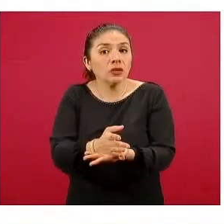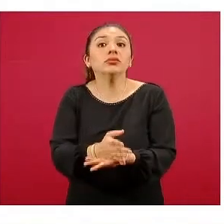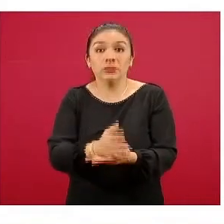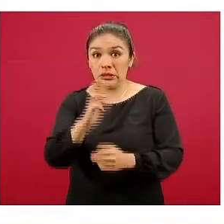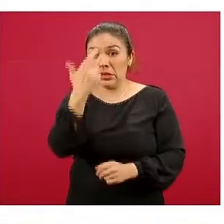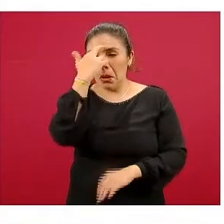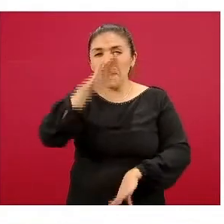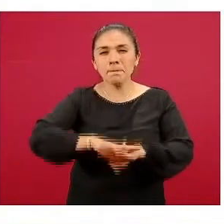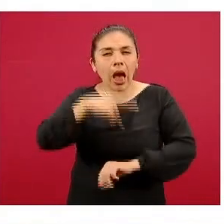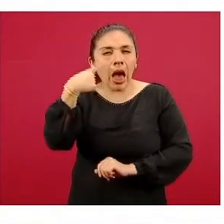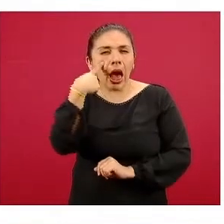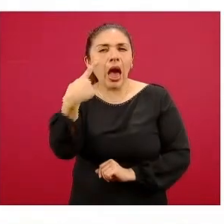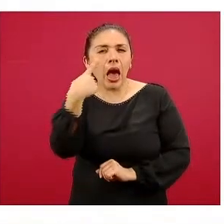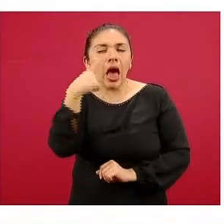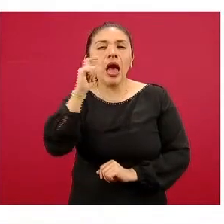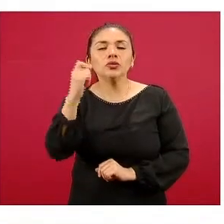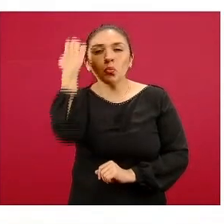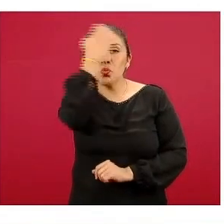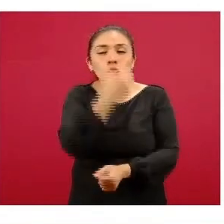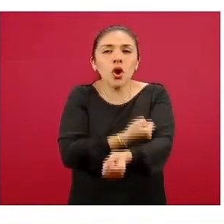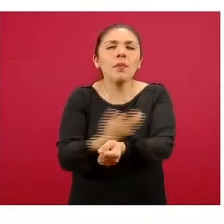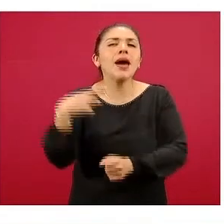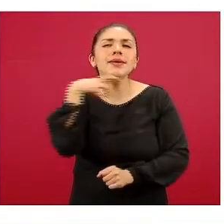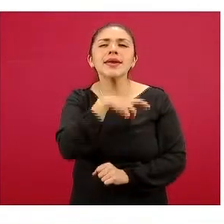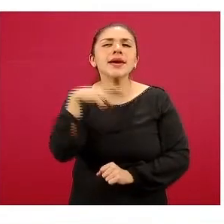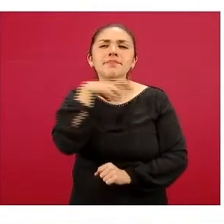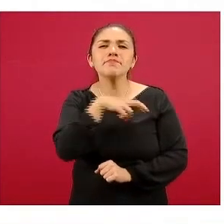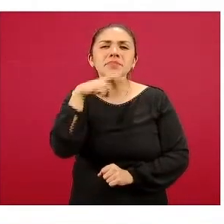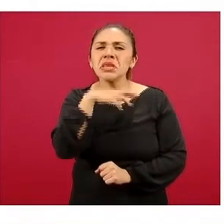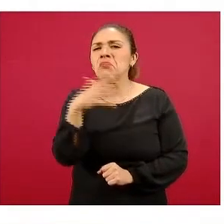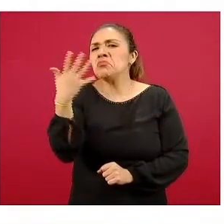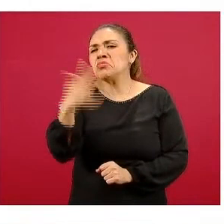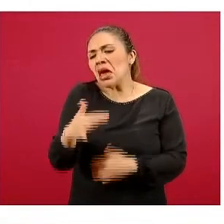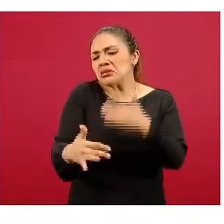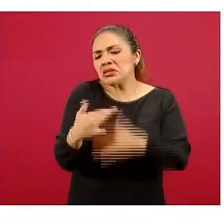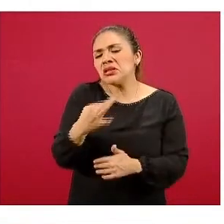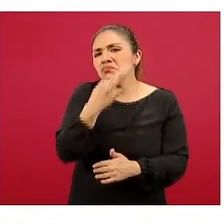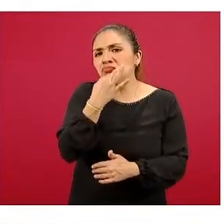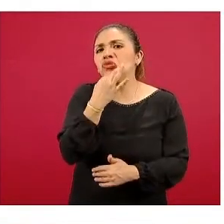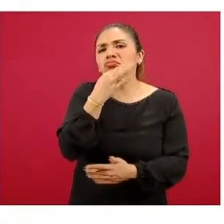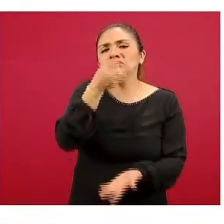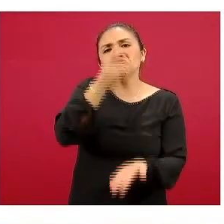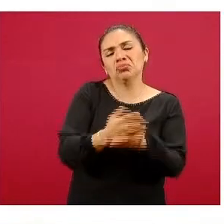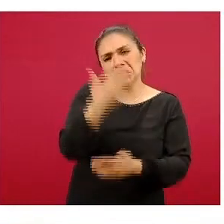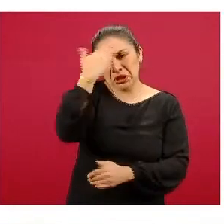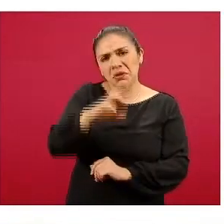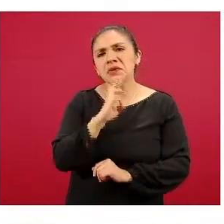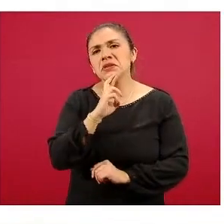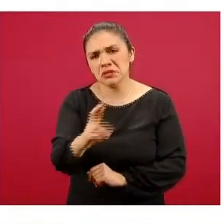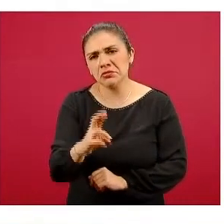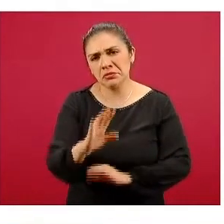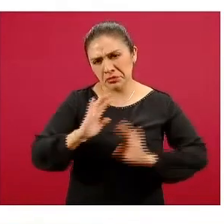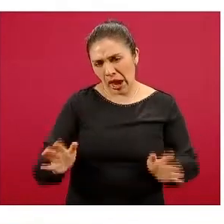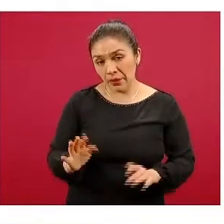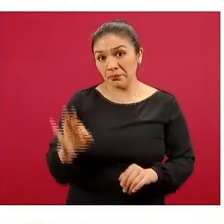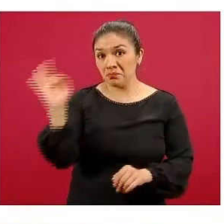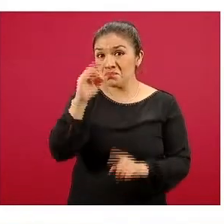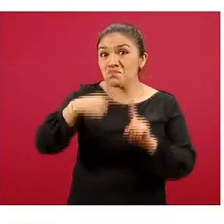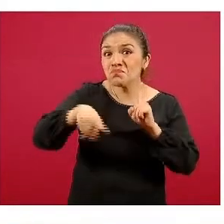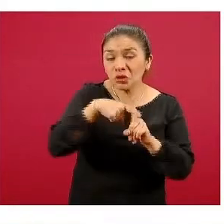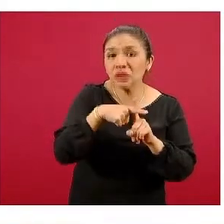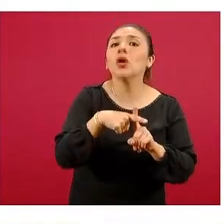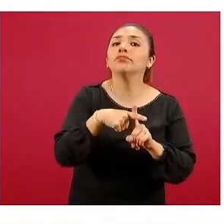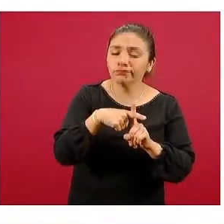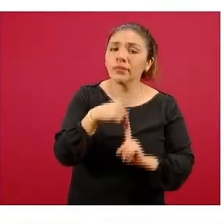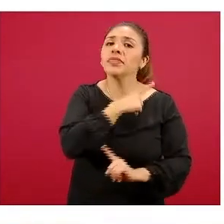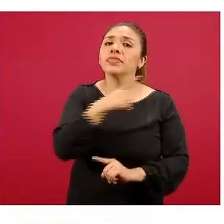Recordemos, generalmente se hace una prueba rápida, en unos 10, 15 minutos tienen ese resultado. Si ese es positivo, hay